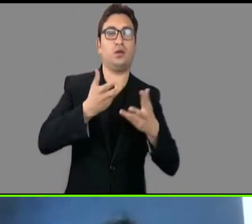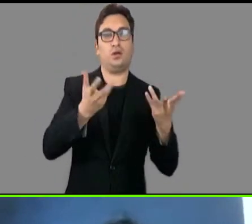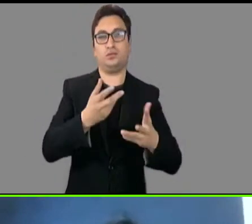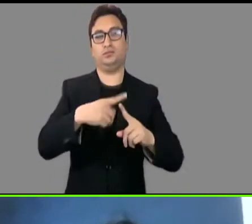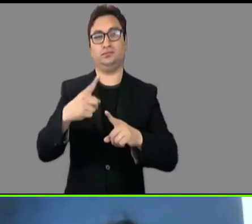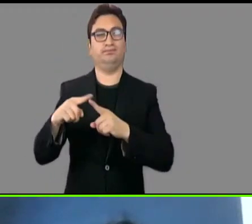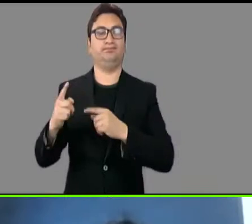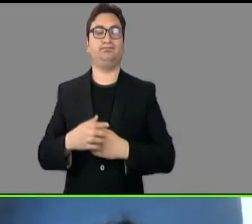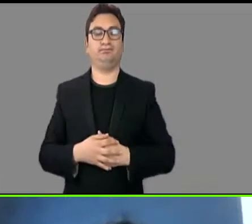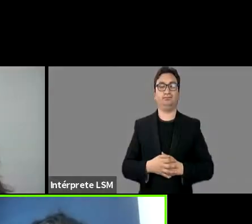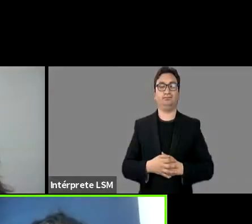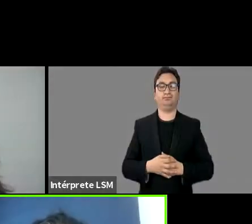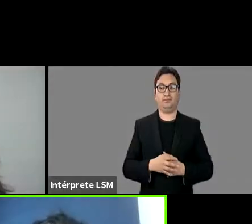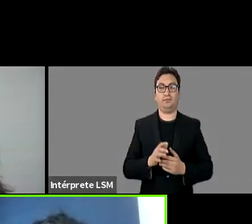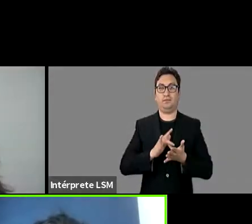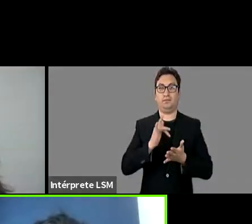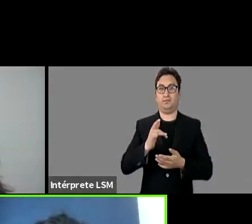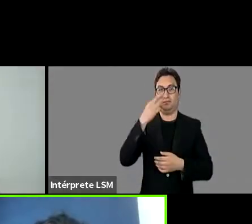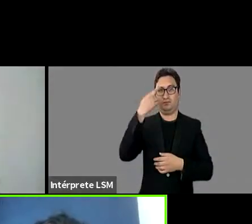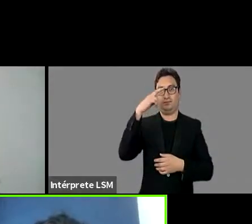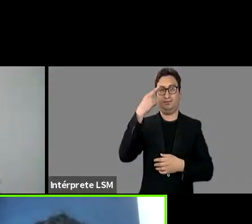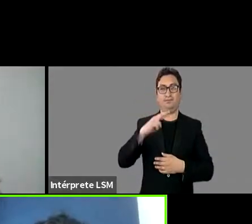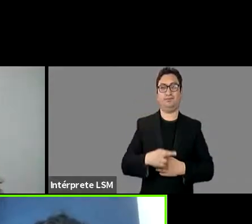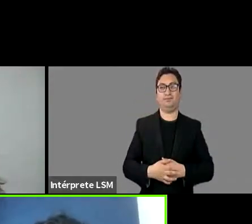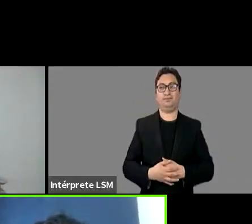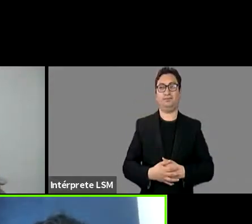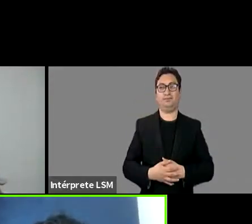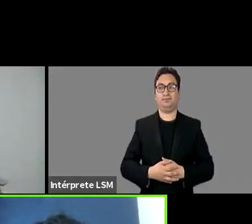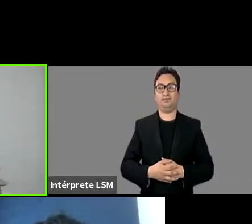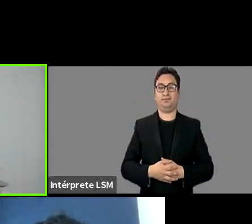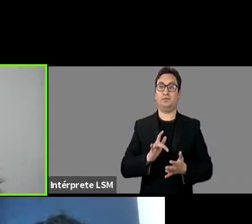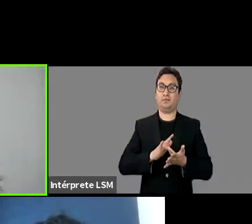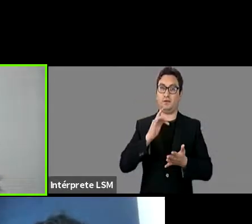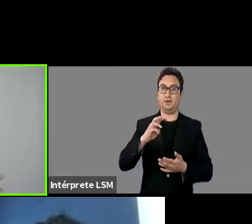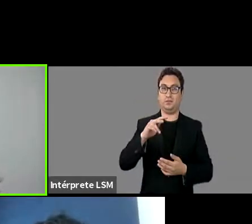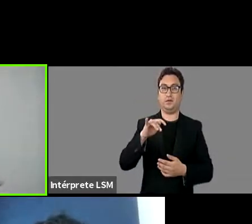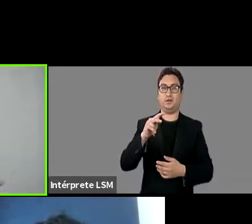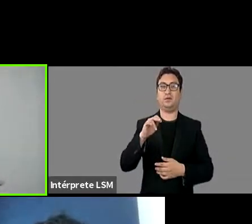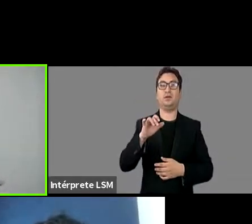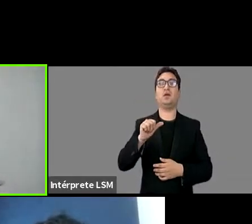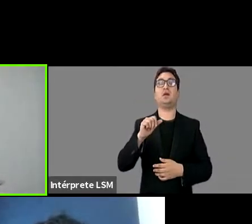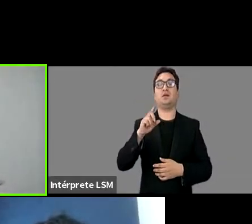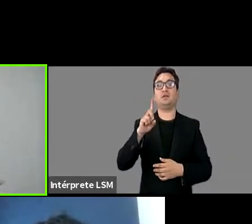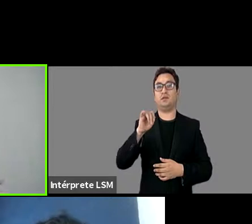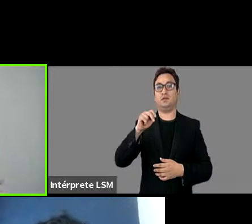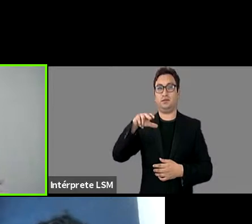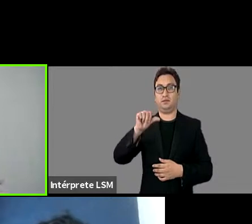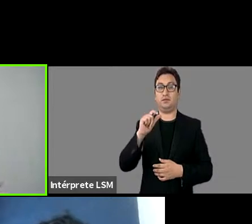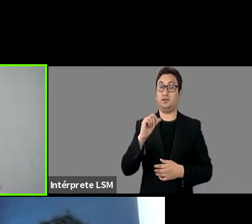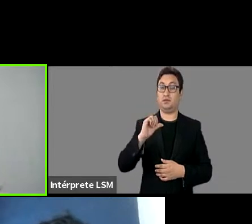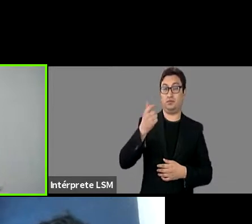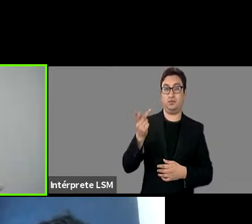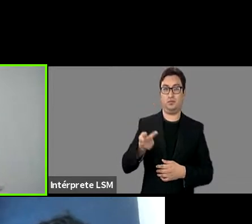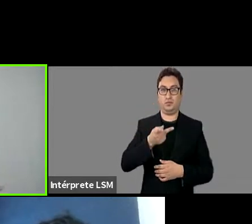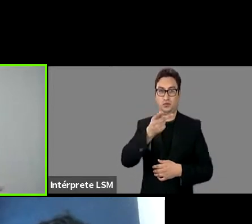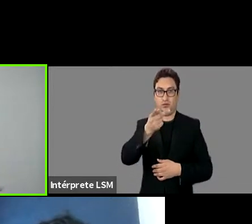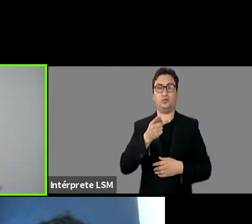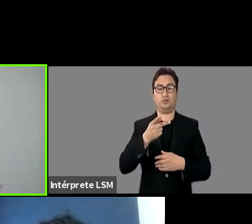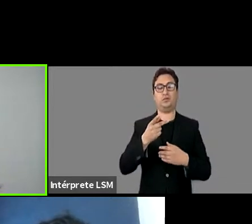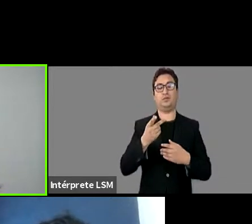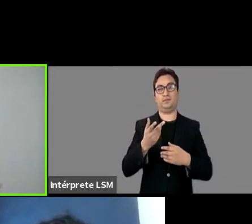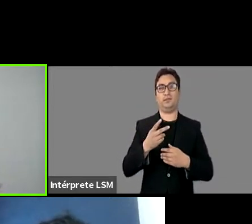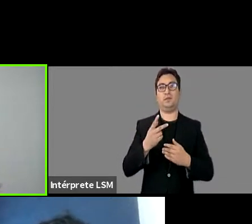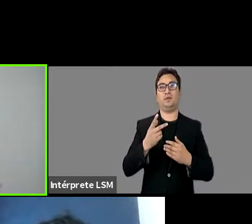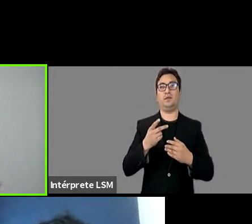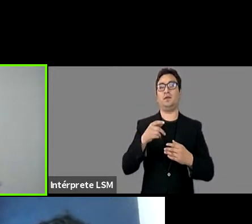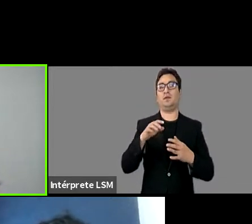Gracias, Ruth. Gracias, maestra Diana. Una pregunta que va encaminada al programa que nos mencionó